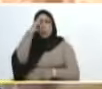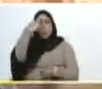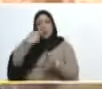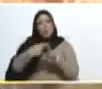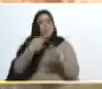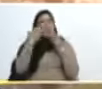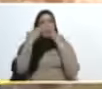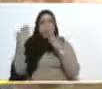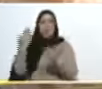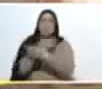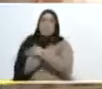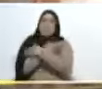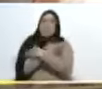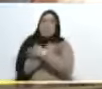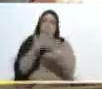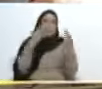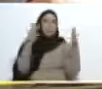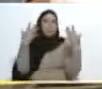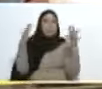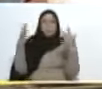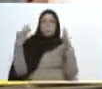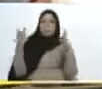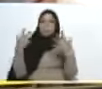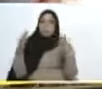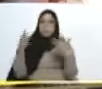Armada Nacional Bolivariana,